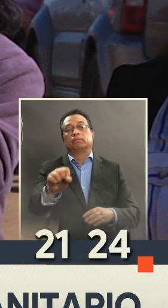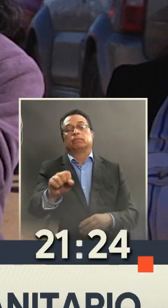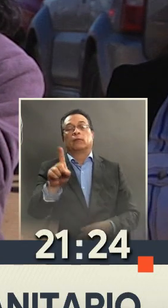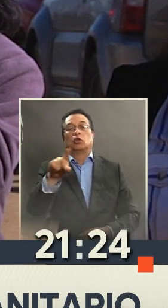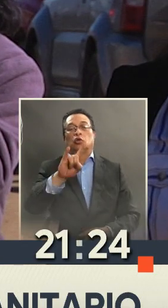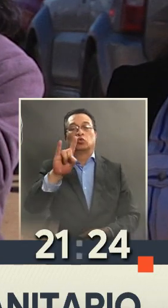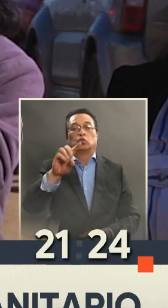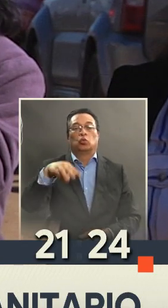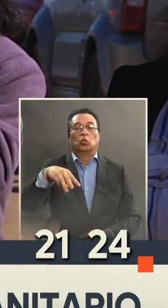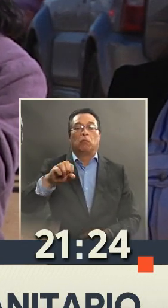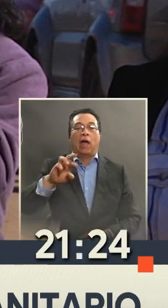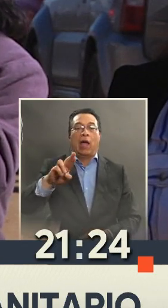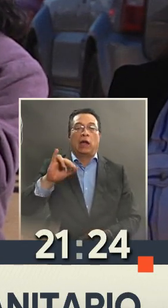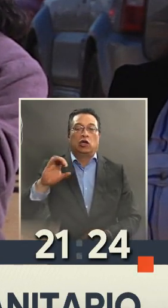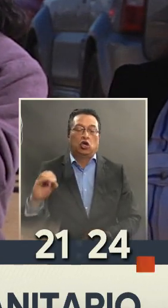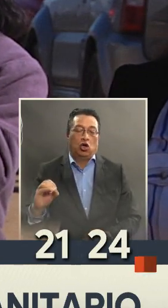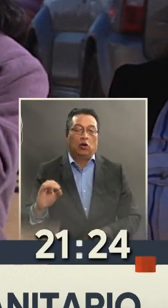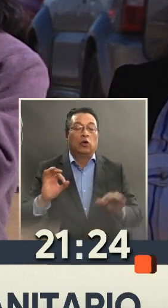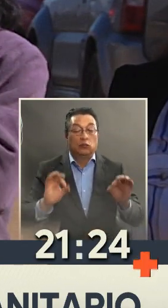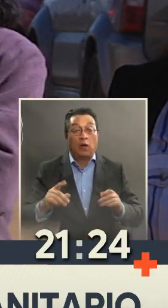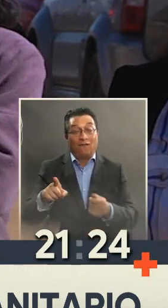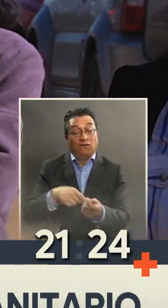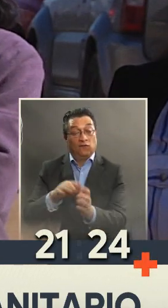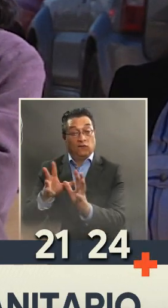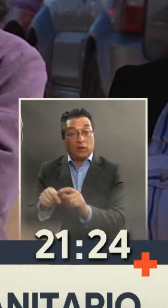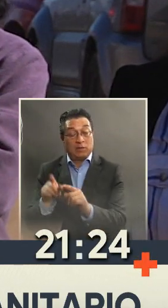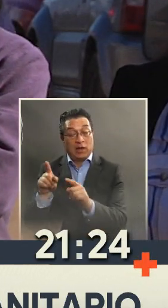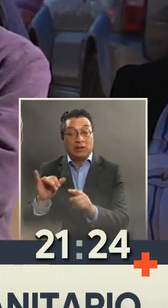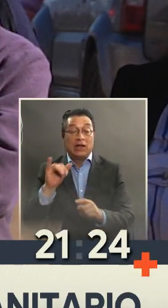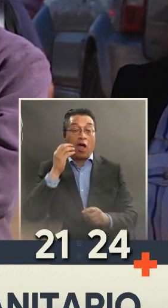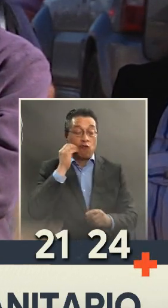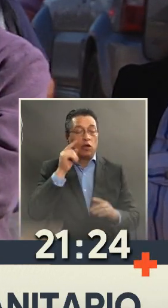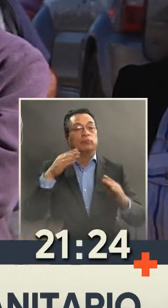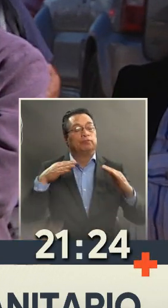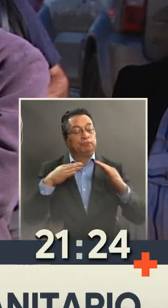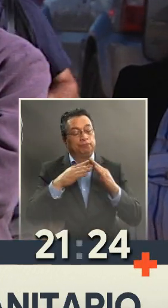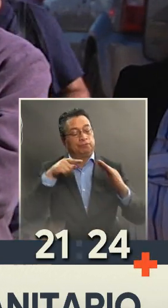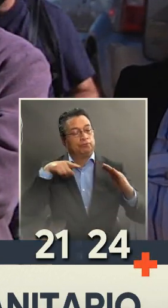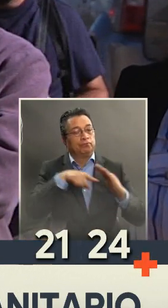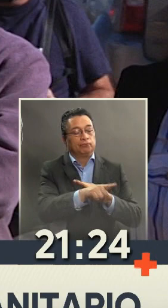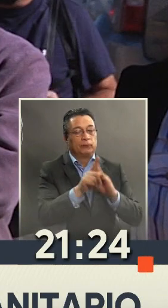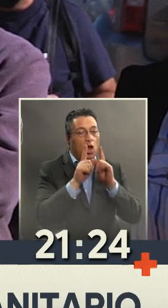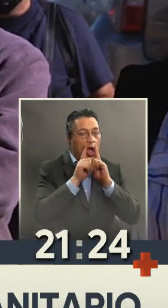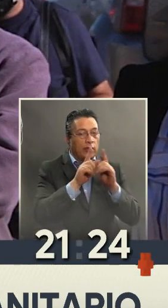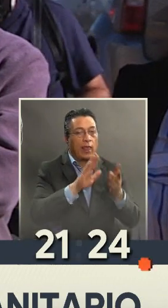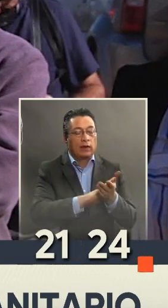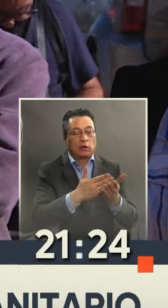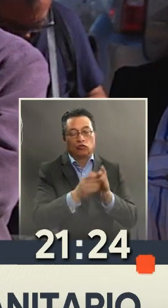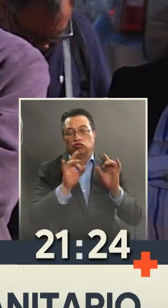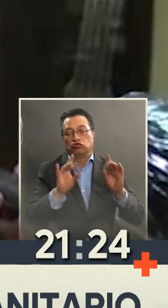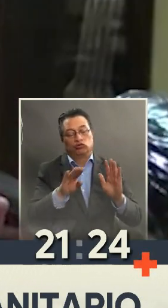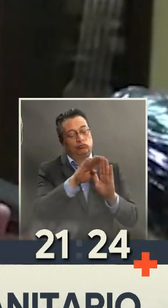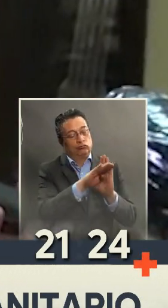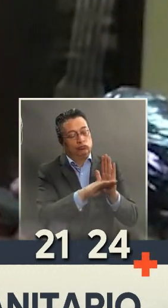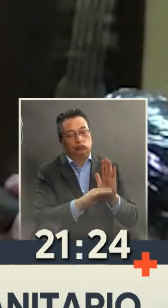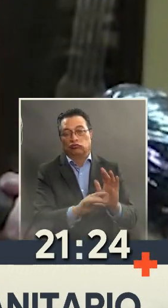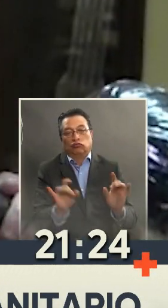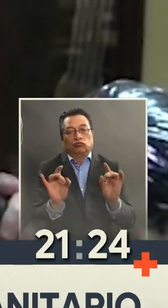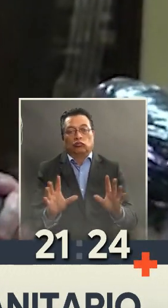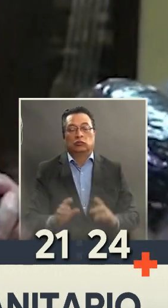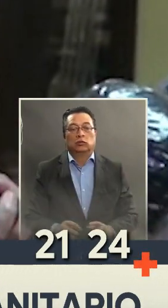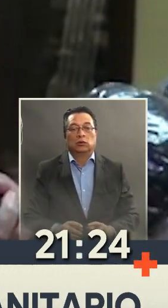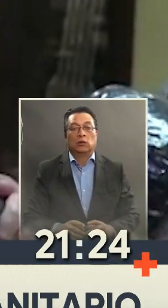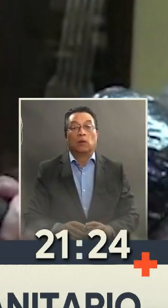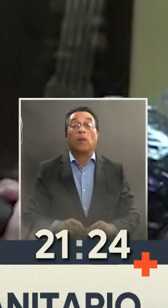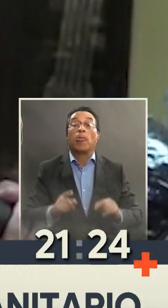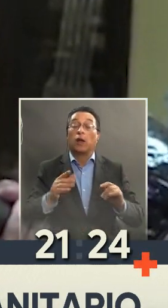Ya tanto la familia directa como su abuelo están en residencia sanitaria cumpliendo los elementos respectivos de acuerdo a los protocolos que están establecidos. Paralelo a esto, se